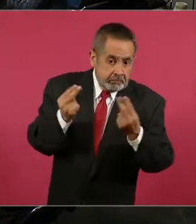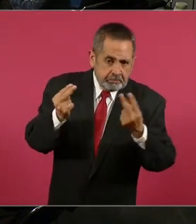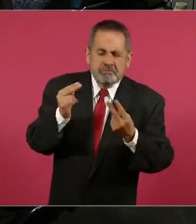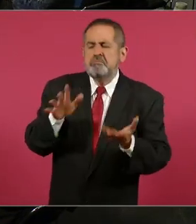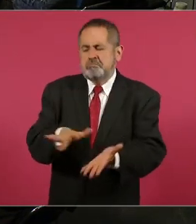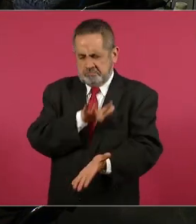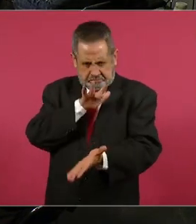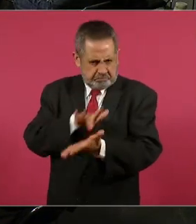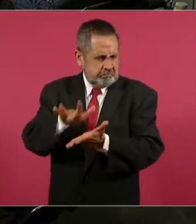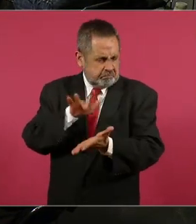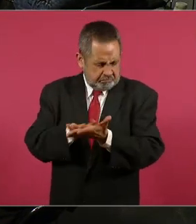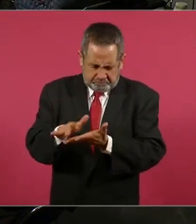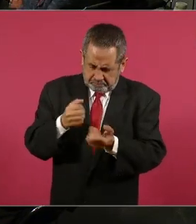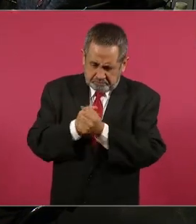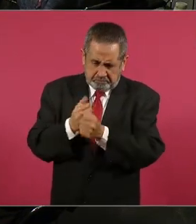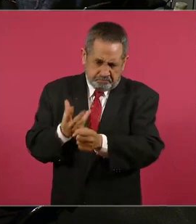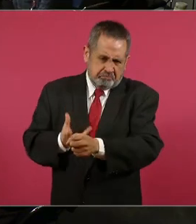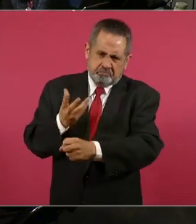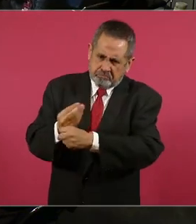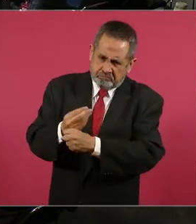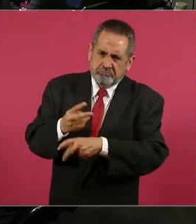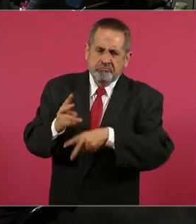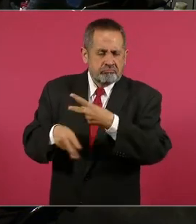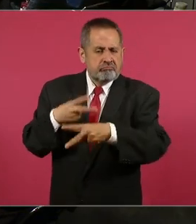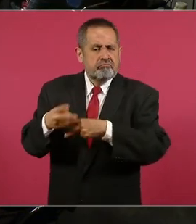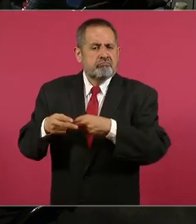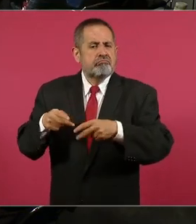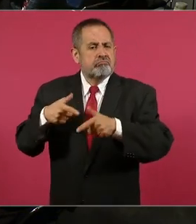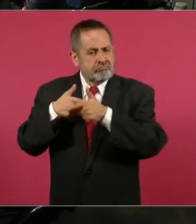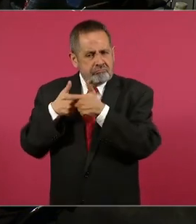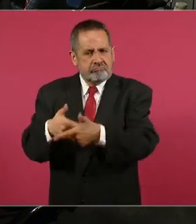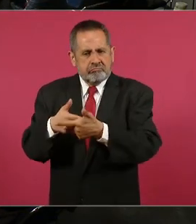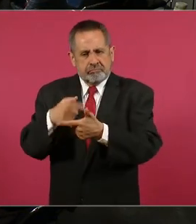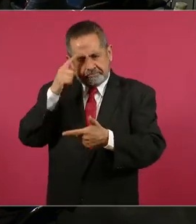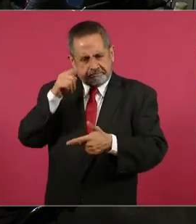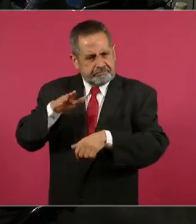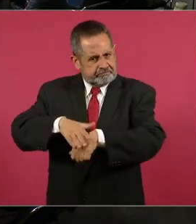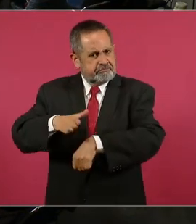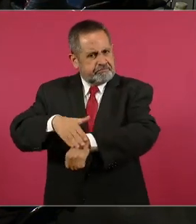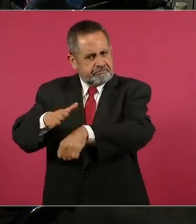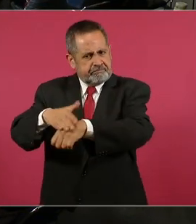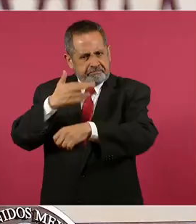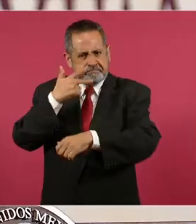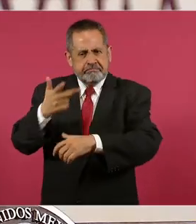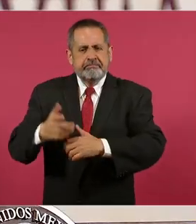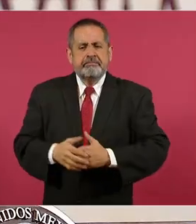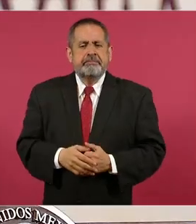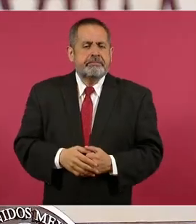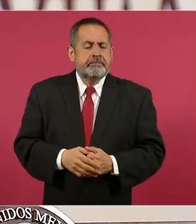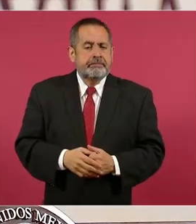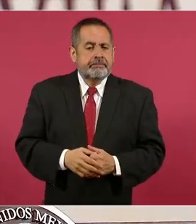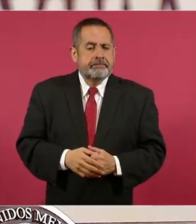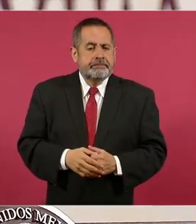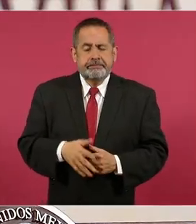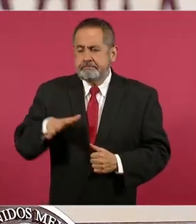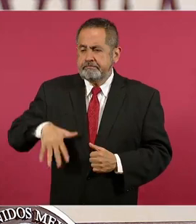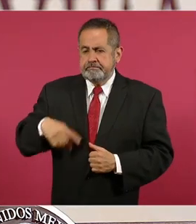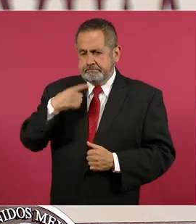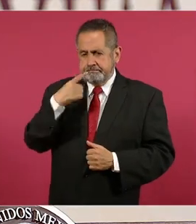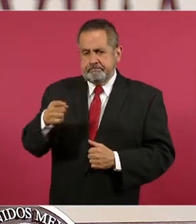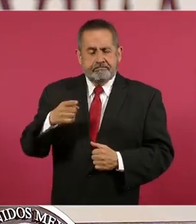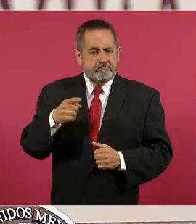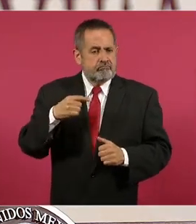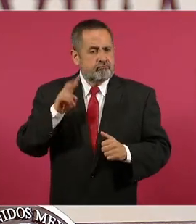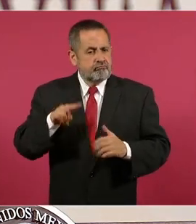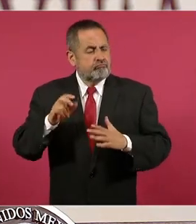poder ir incrementando las capacidades. Como citaba de este compromiso